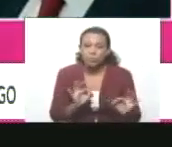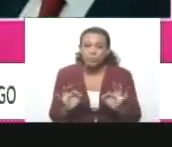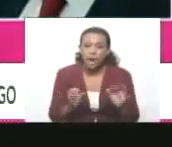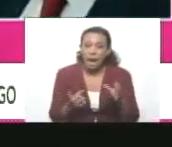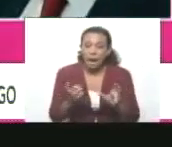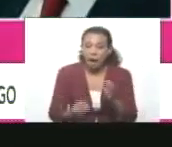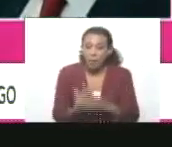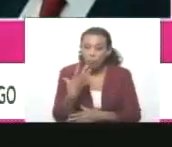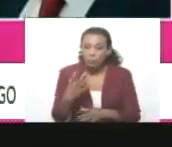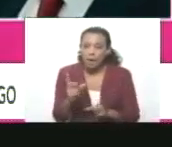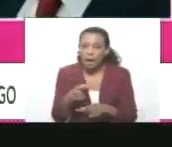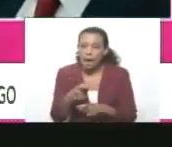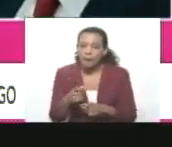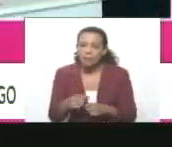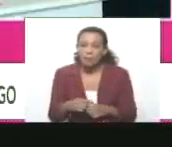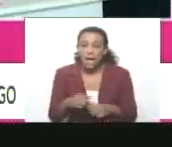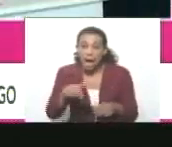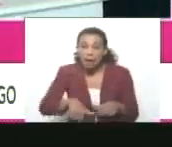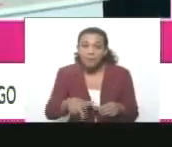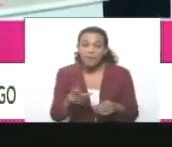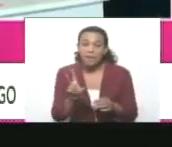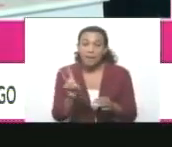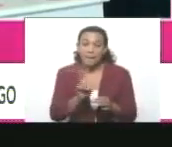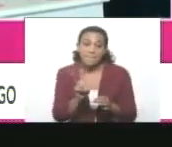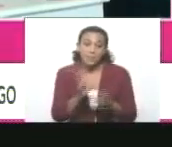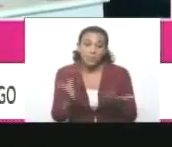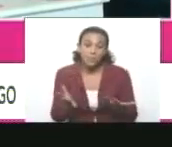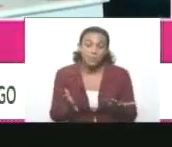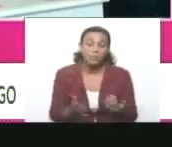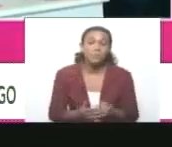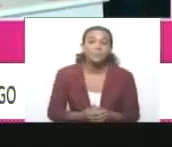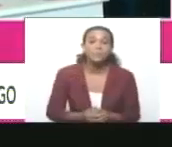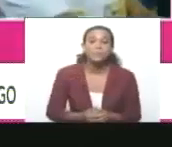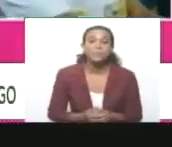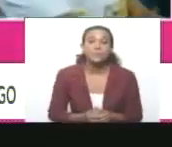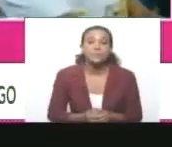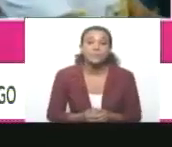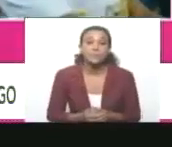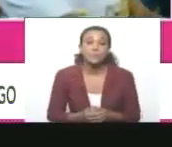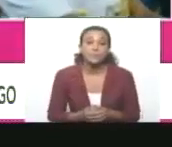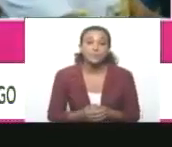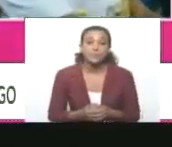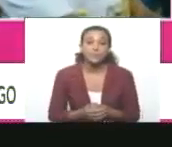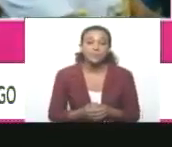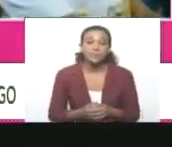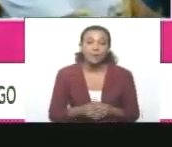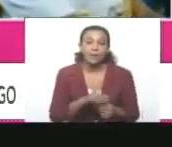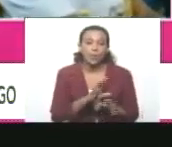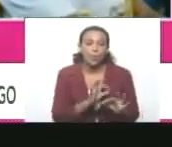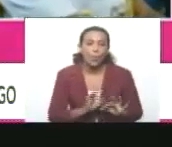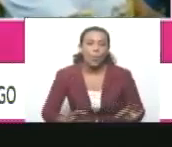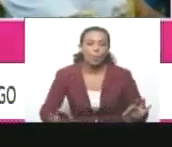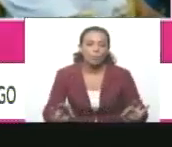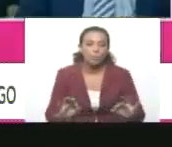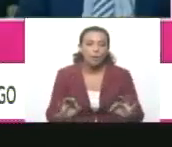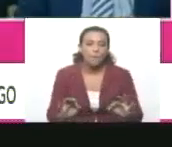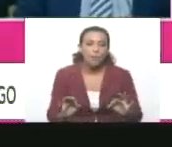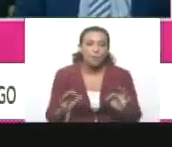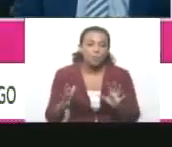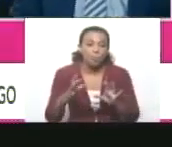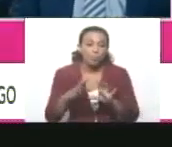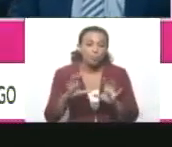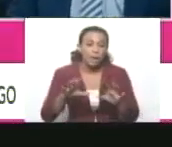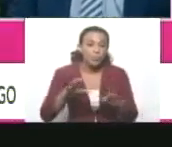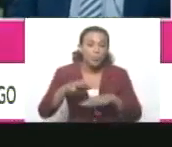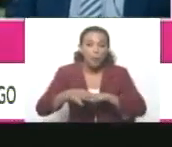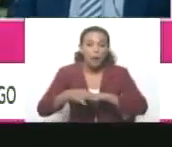muy importante en aguas venezolanas, el campo Dragón, correcto, ahí